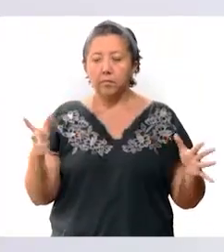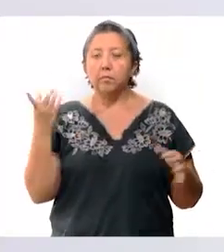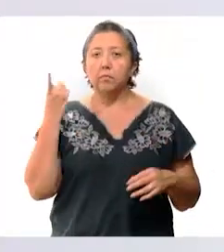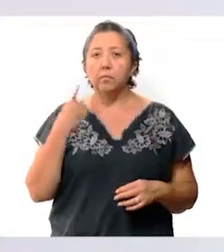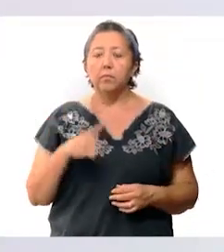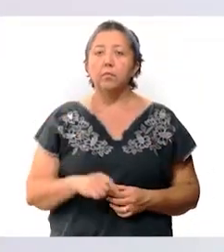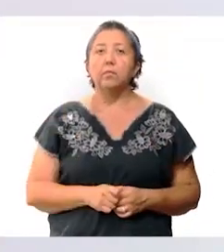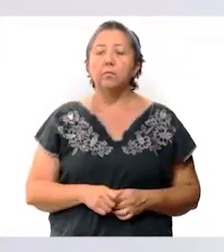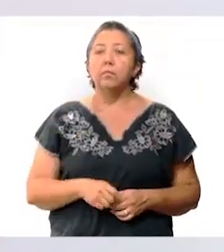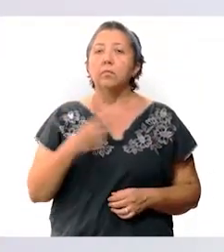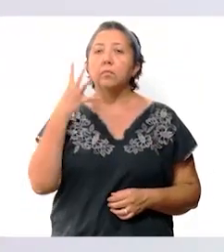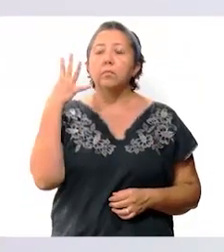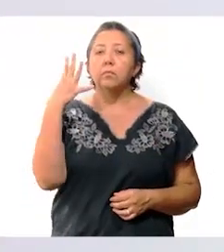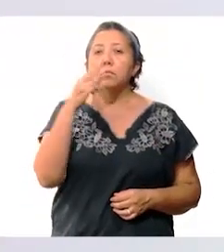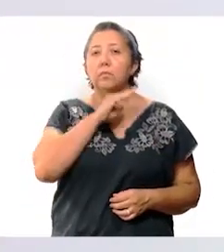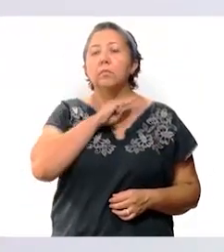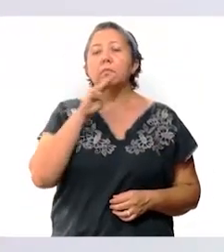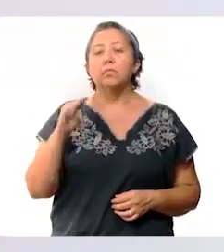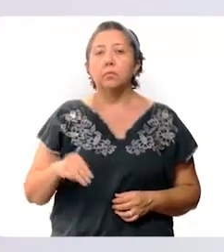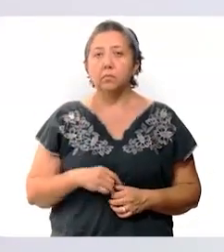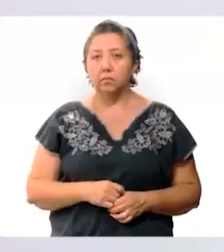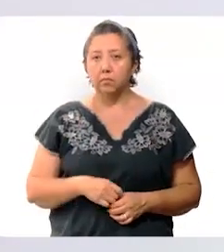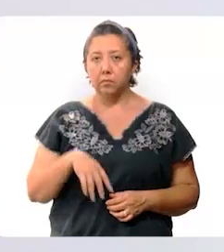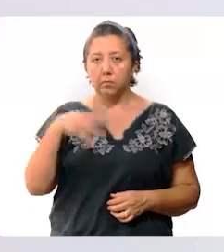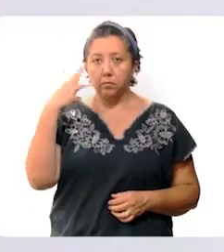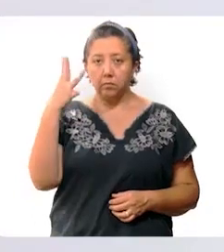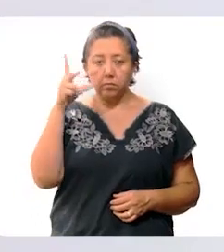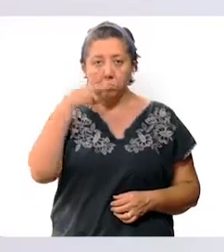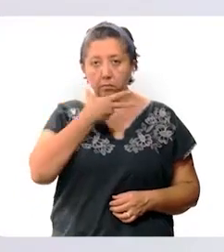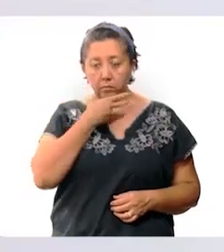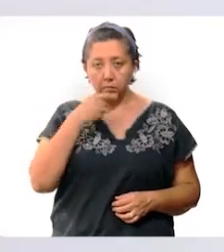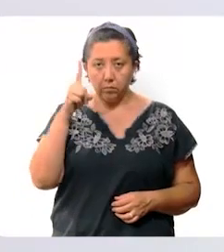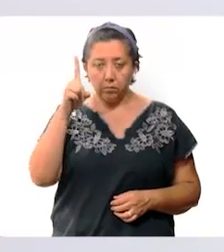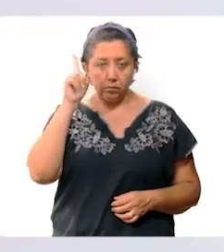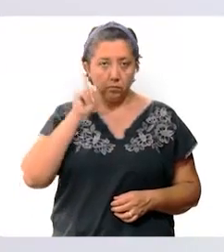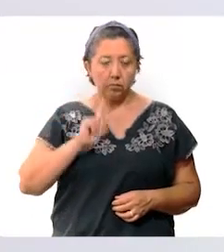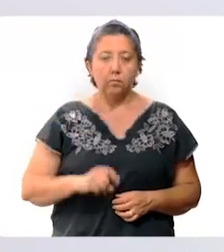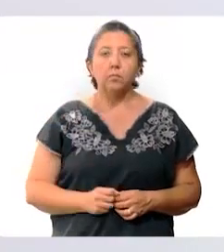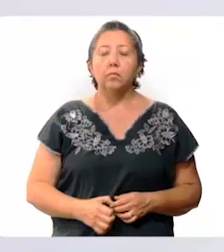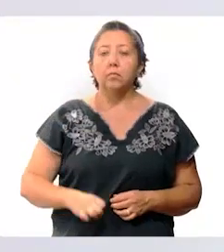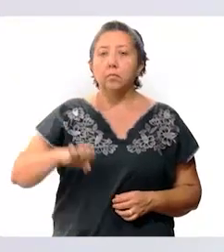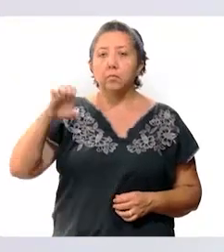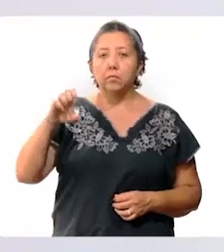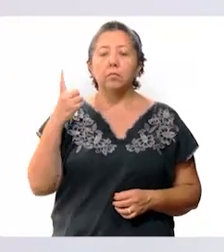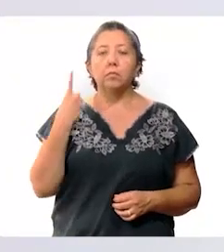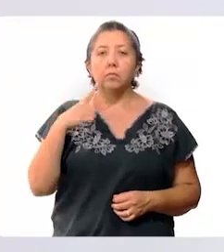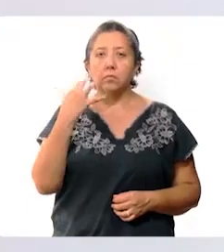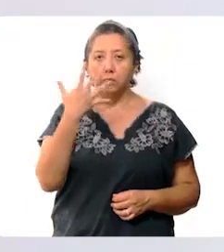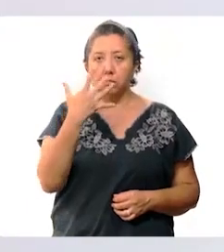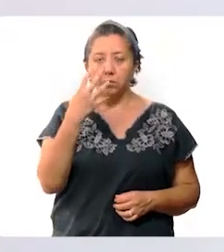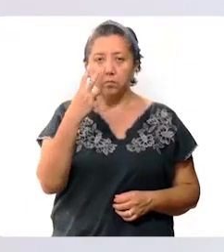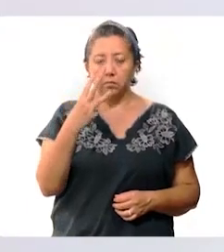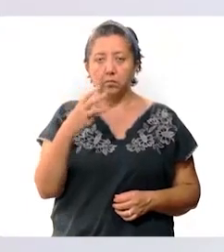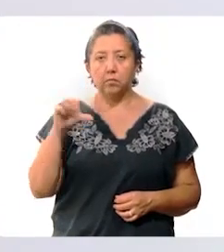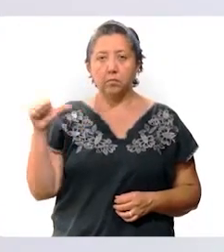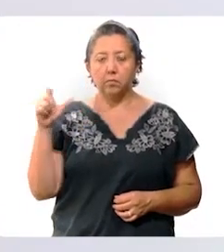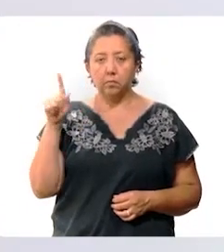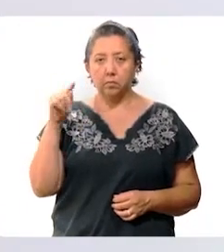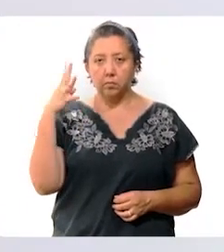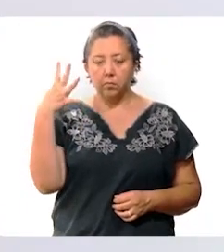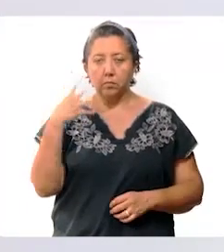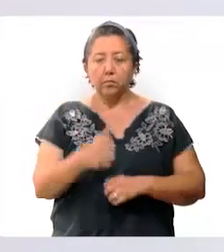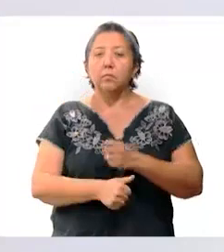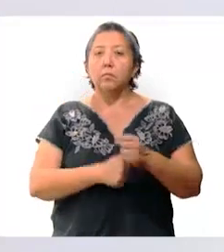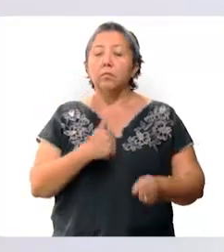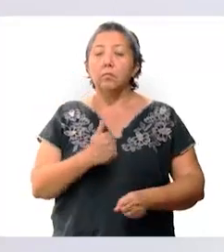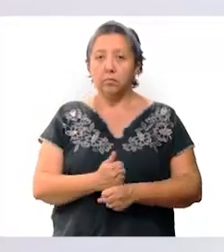médico informamos de 4 fallecimientos. Son 3 hombres y una mujer, de un rango de edad de 53 a